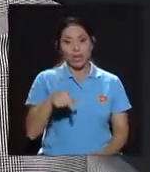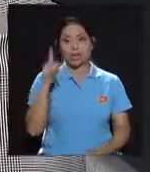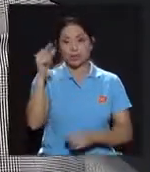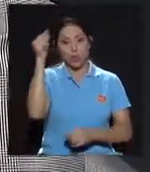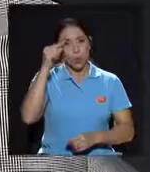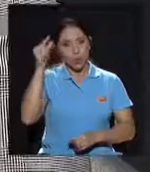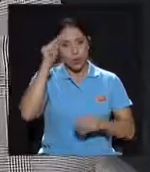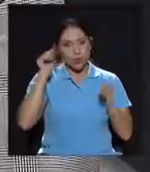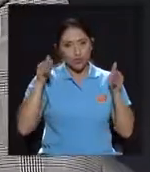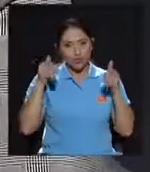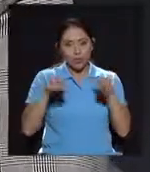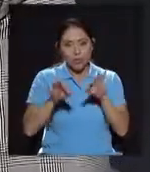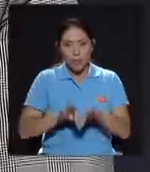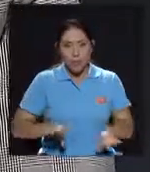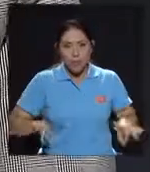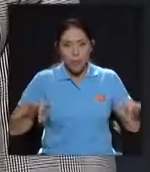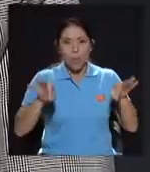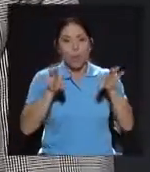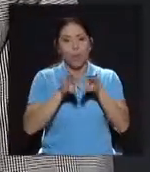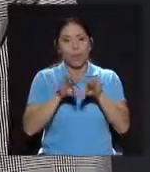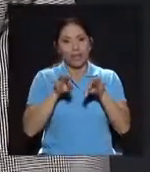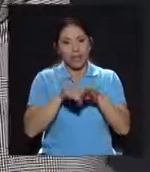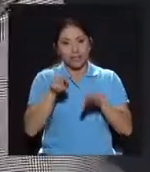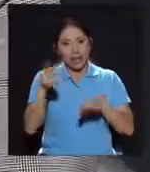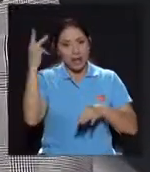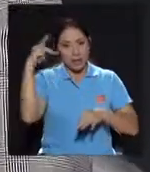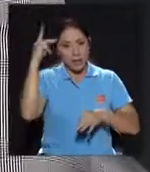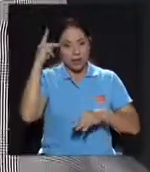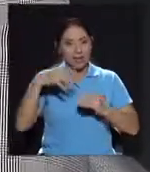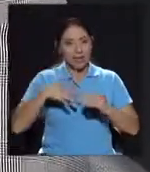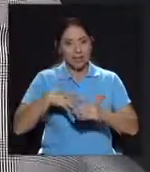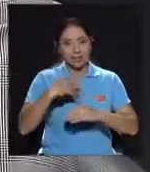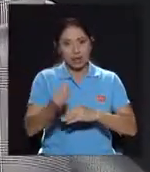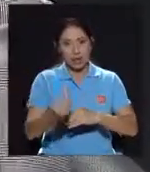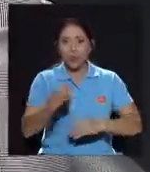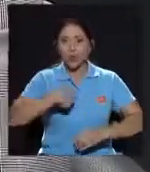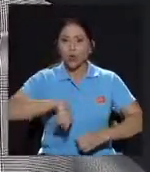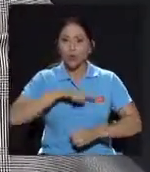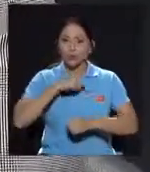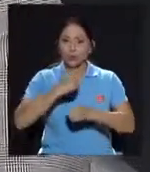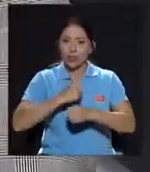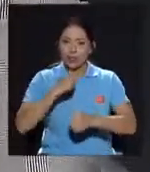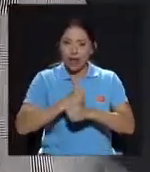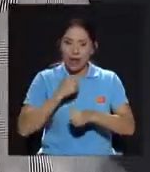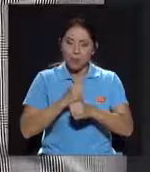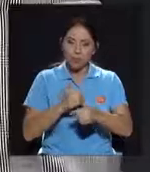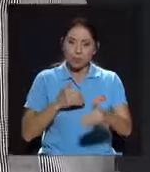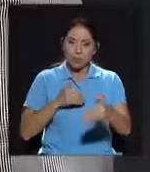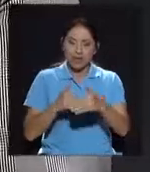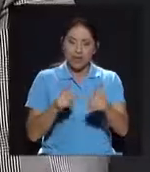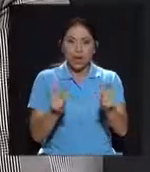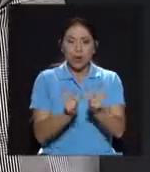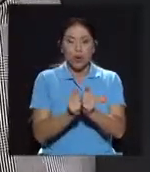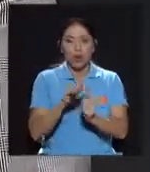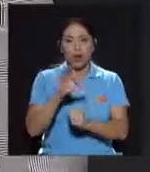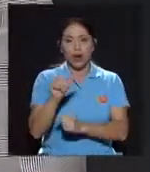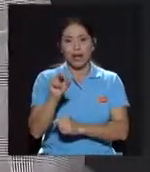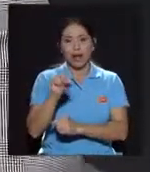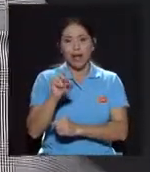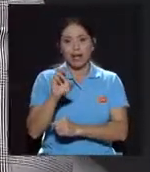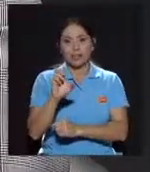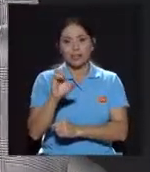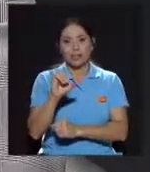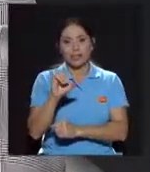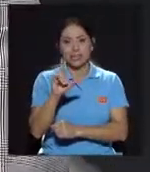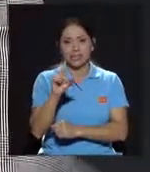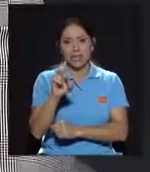significativa a la política exterior hemos trabajado muy de cerca con la cancillería como ya mencioné